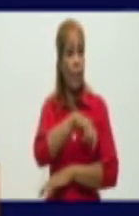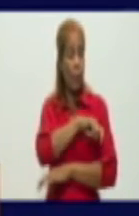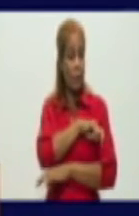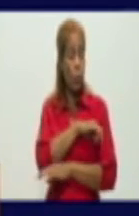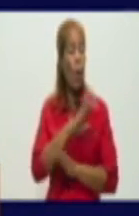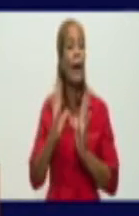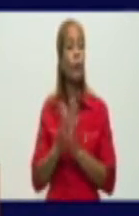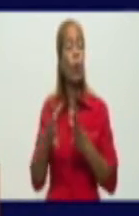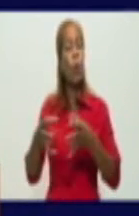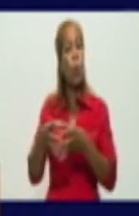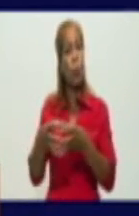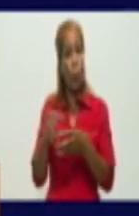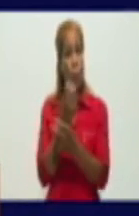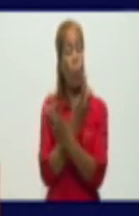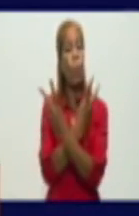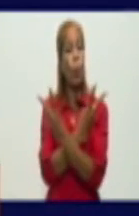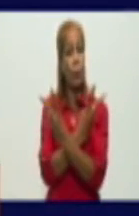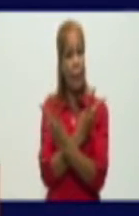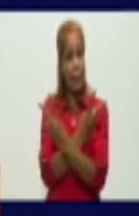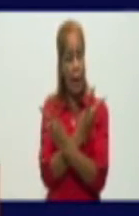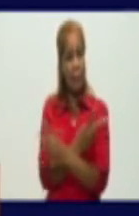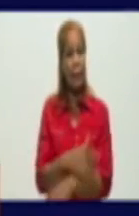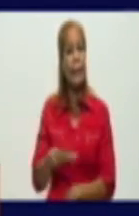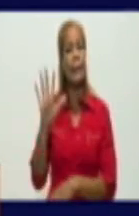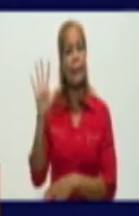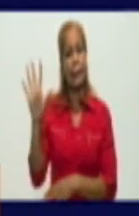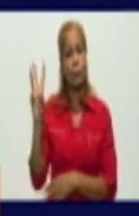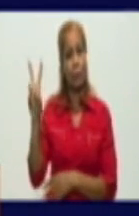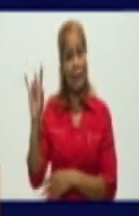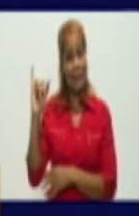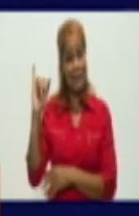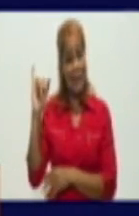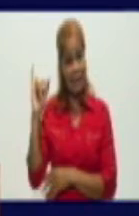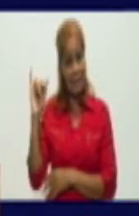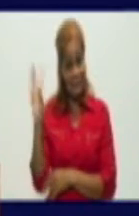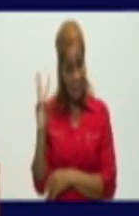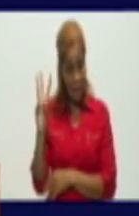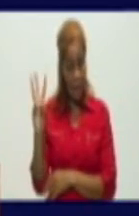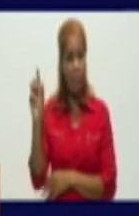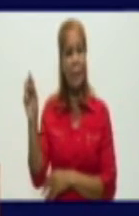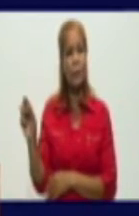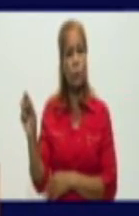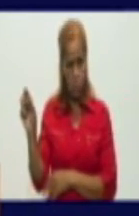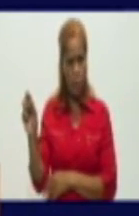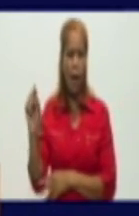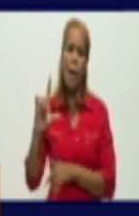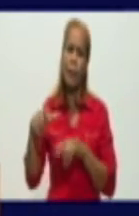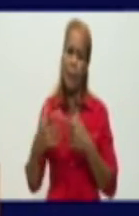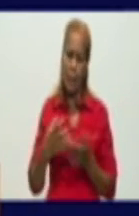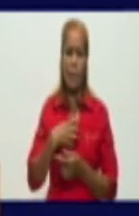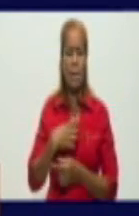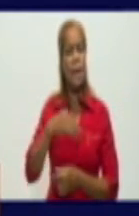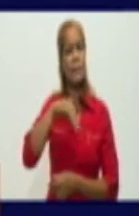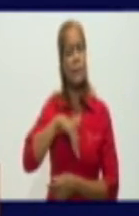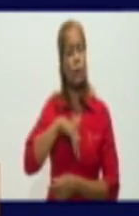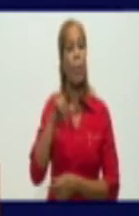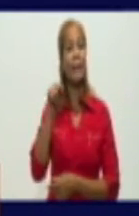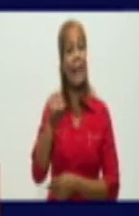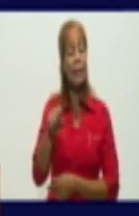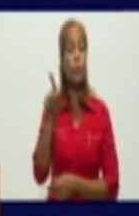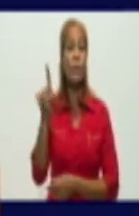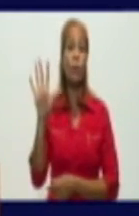vulnerables detectó en el área 536 personas con sintomatología sugestiva COVID y de ellos